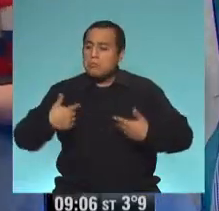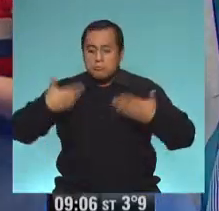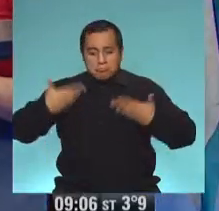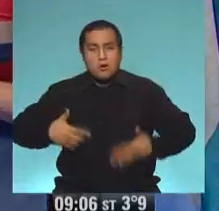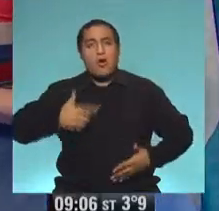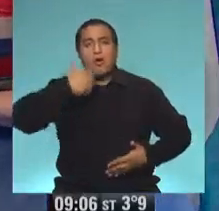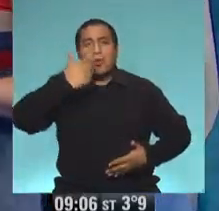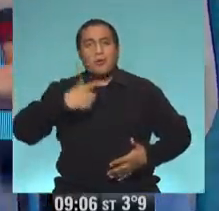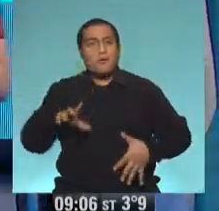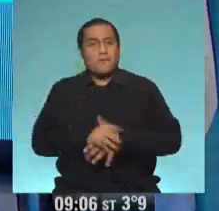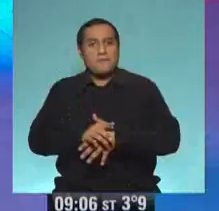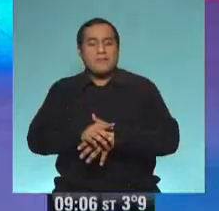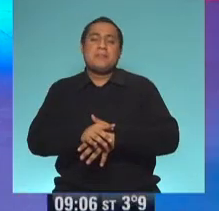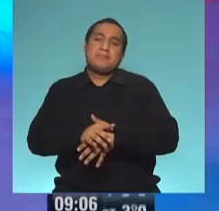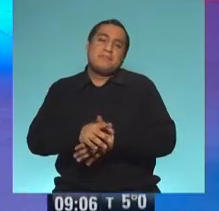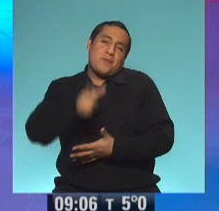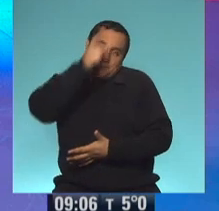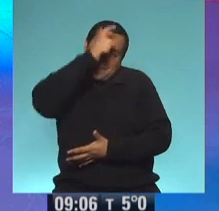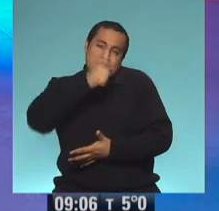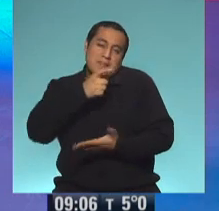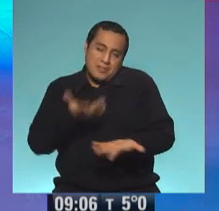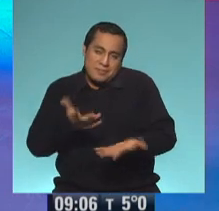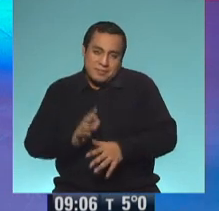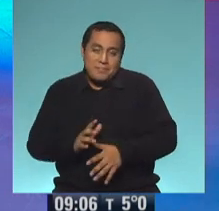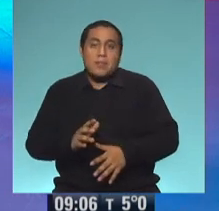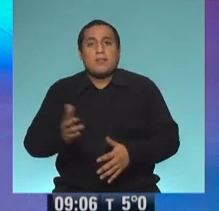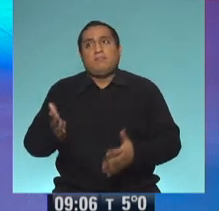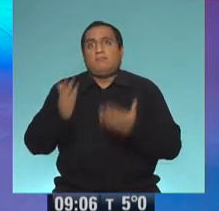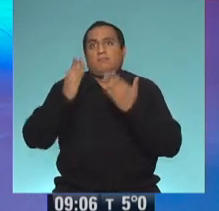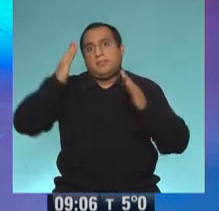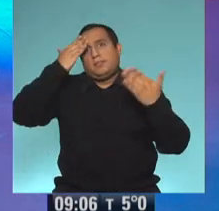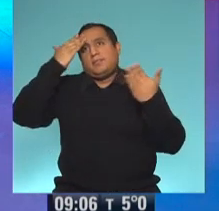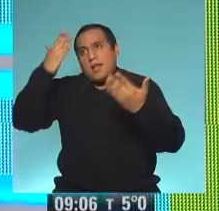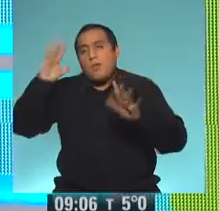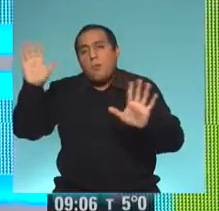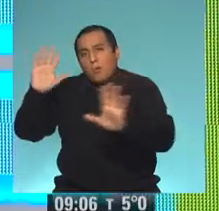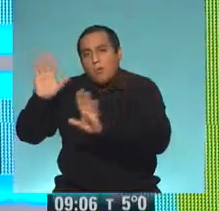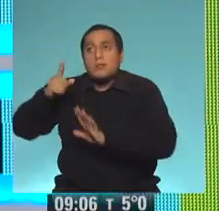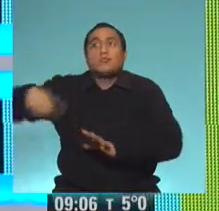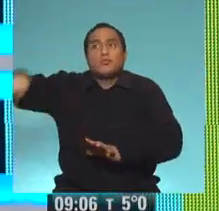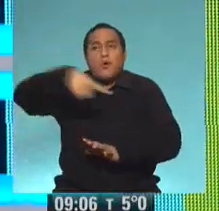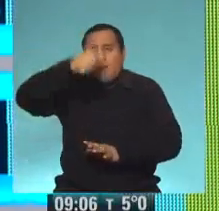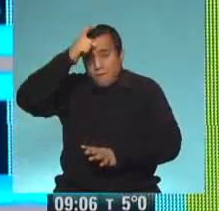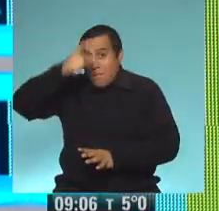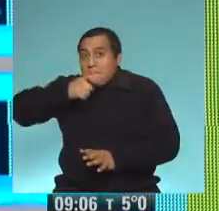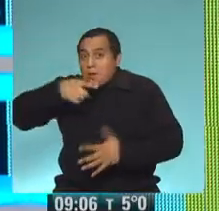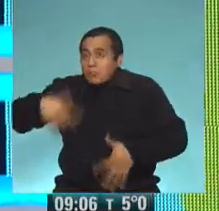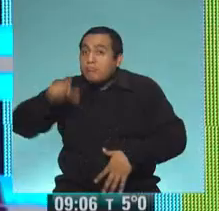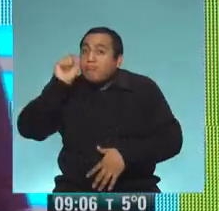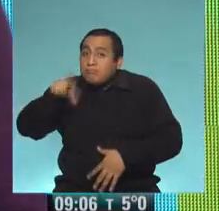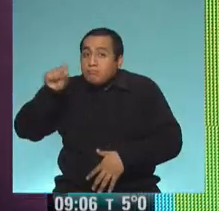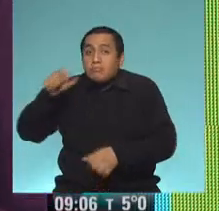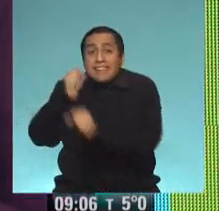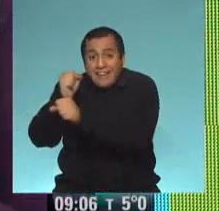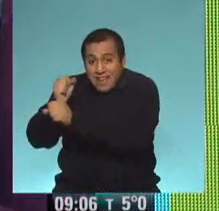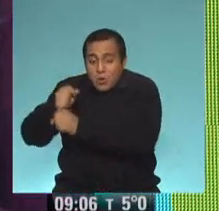justo te viniste de bombero. Hoy es el día de los bomberos voluntarios, así que mandamos saludos a todos ellos que son personal,